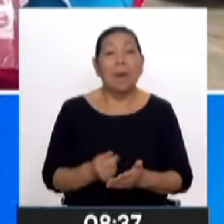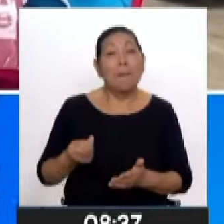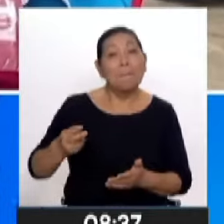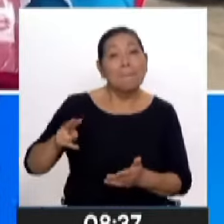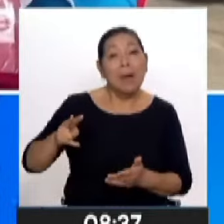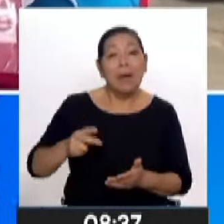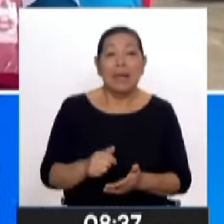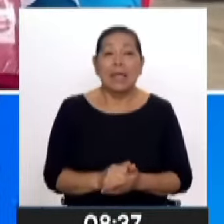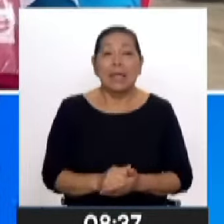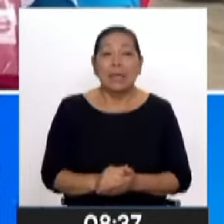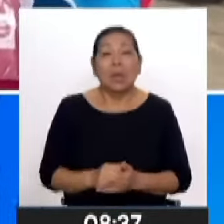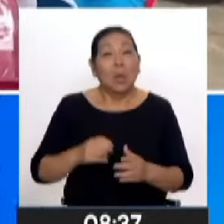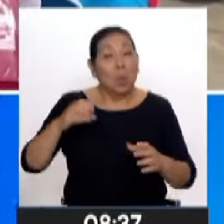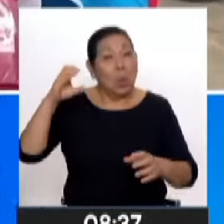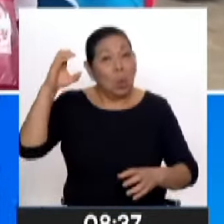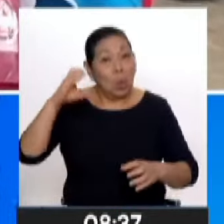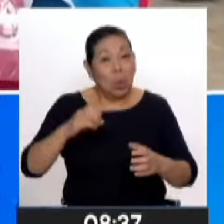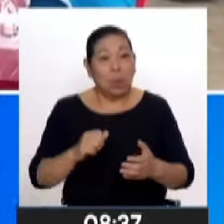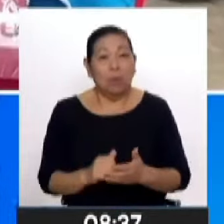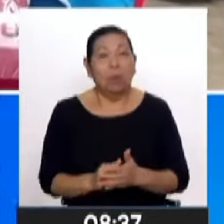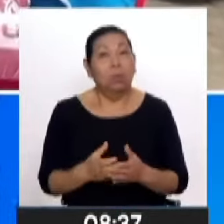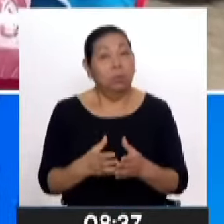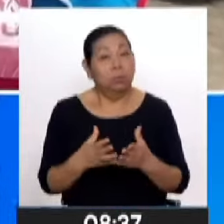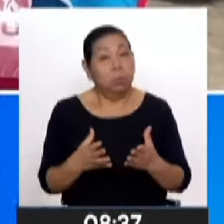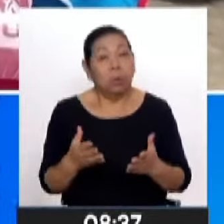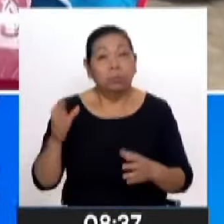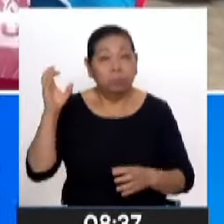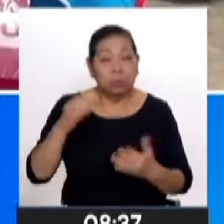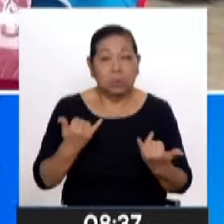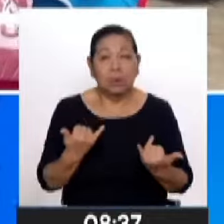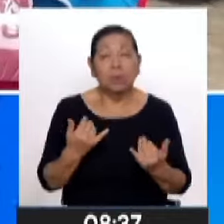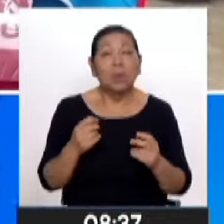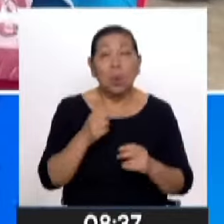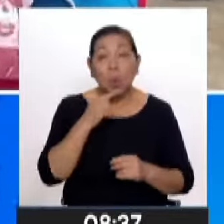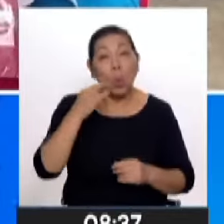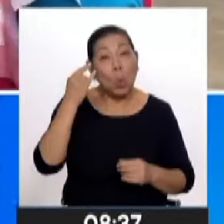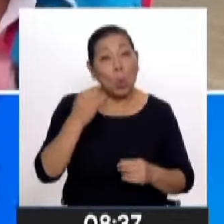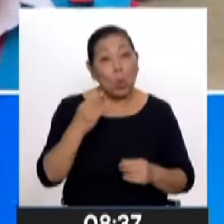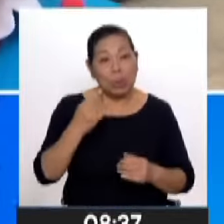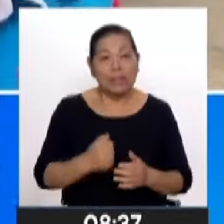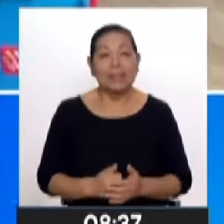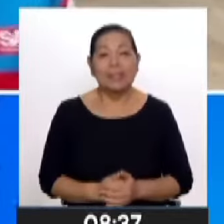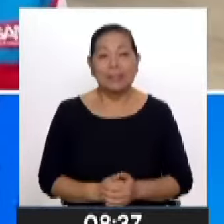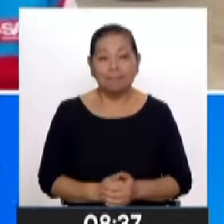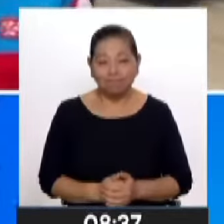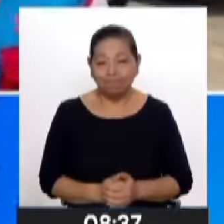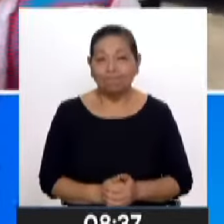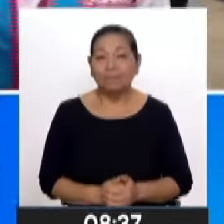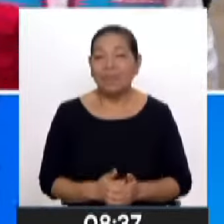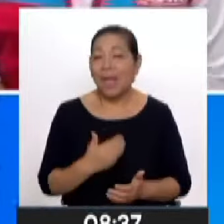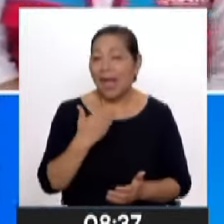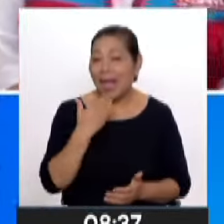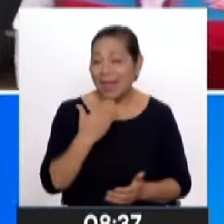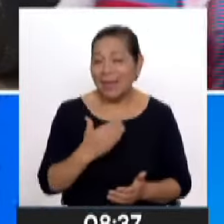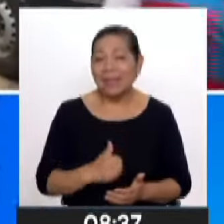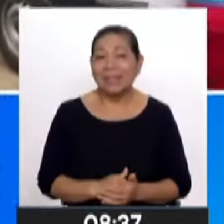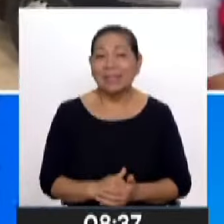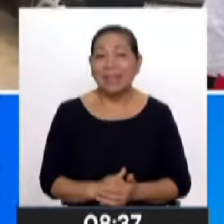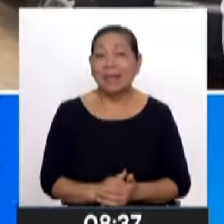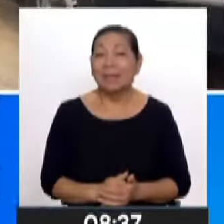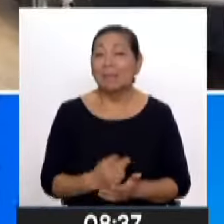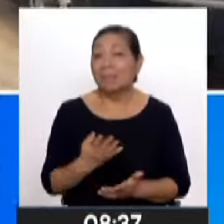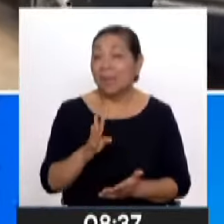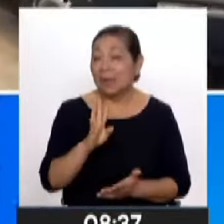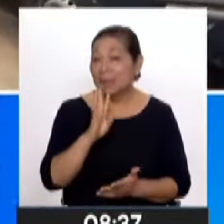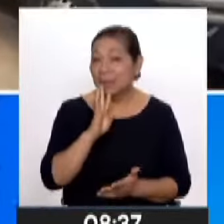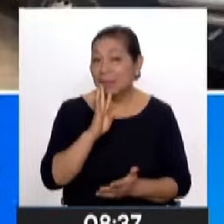aumento de las lluvias, gran precipitación, lluvias intensas y a la vez inundaciones. Listo, muchísimas gracias. Ahí están las palabras entonces